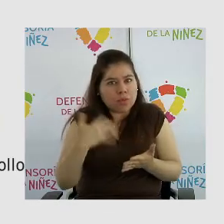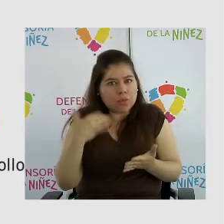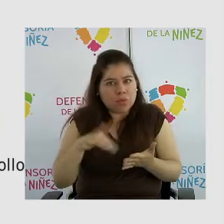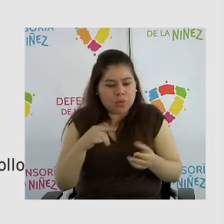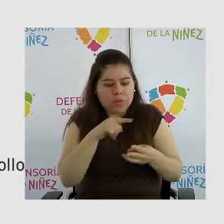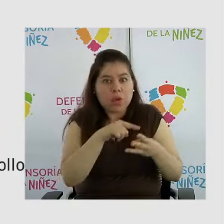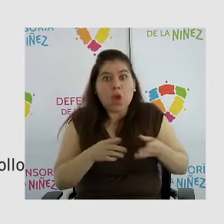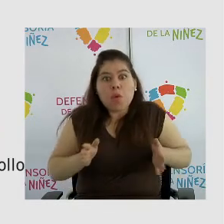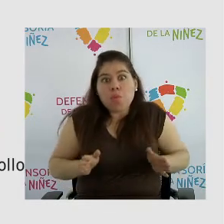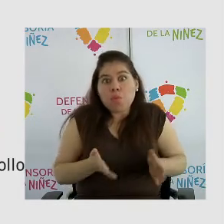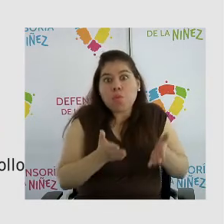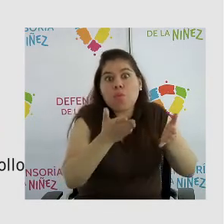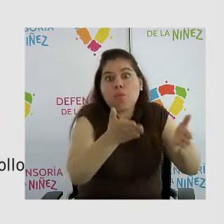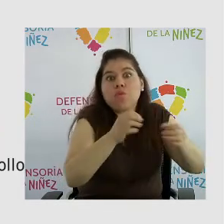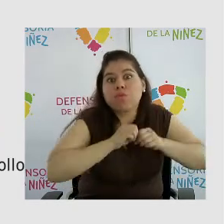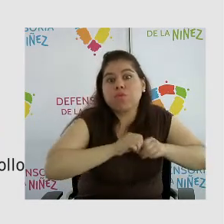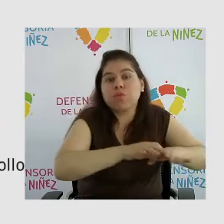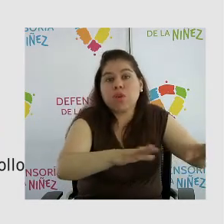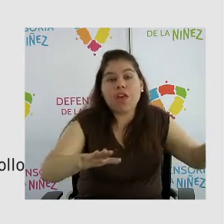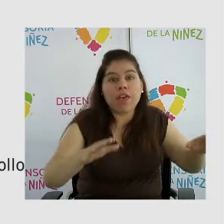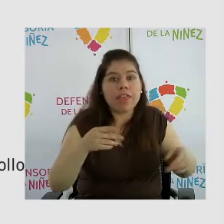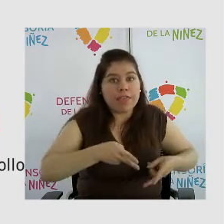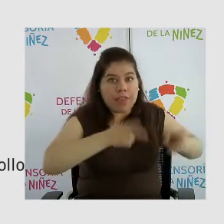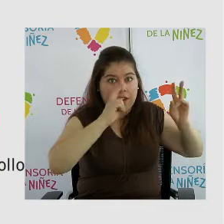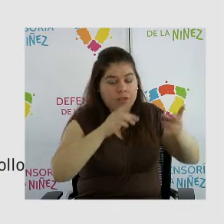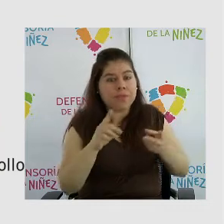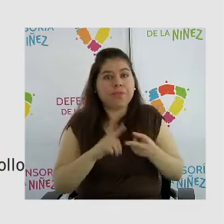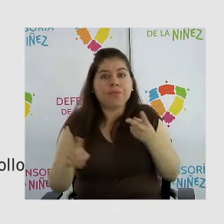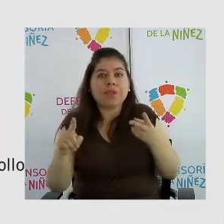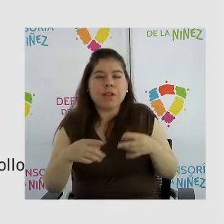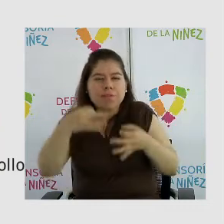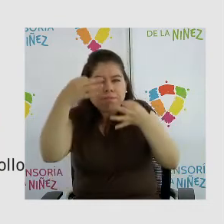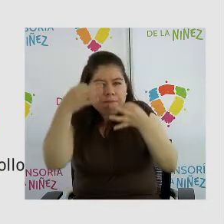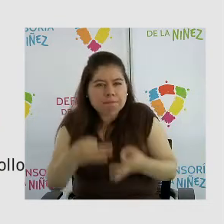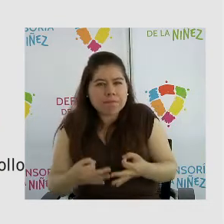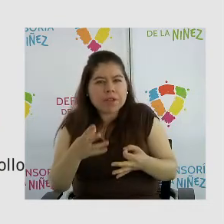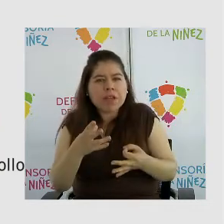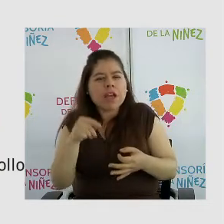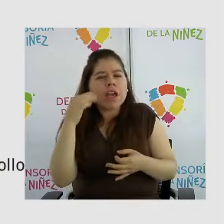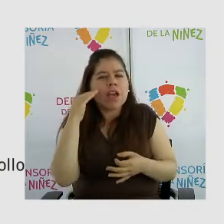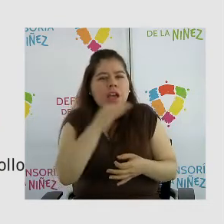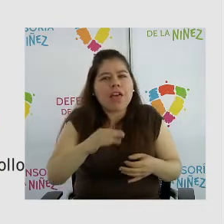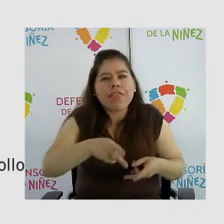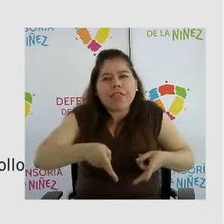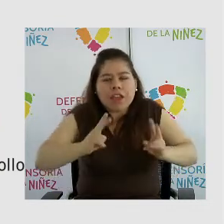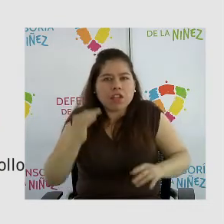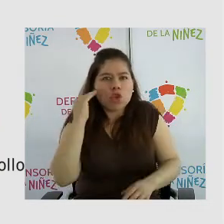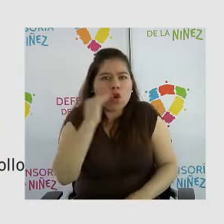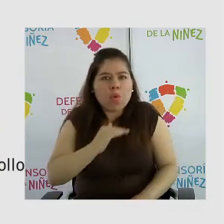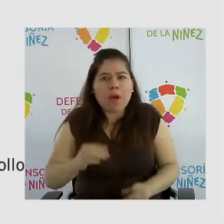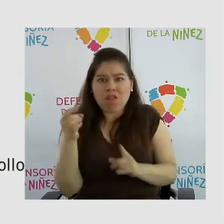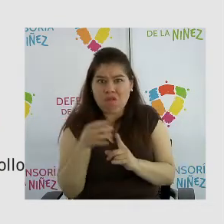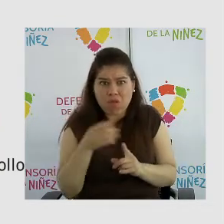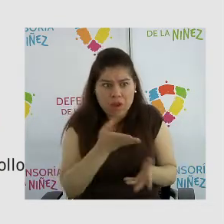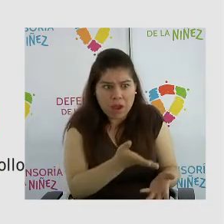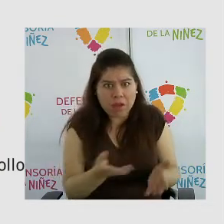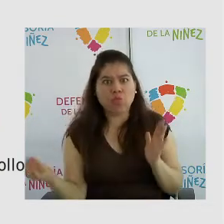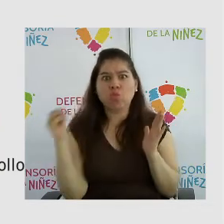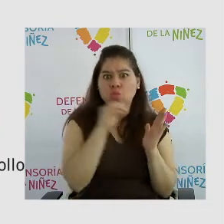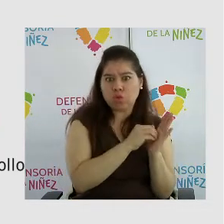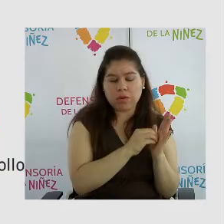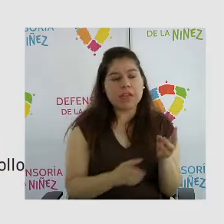la promoción y difusión de derechos, relacionado con la efectivización y restitución de los derechos humanos que hayan sido vulnerados, y finalmente con